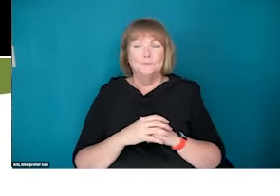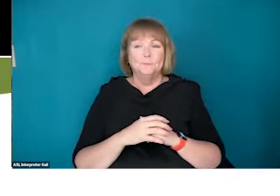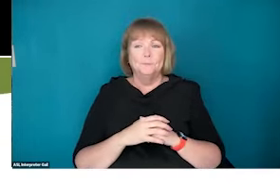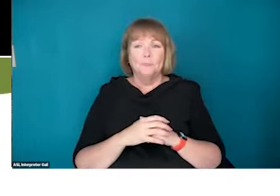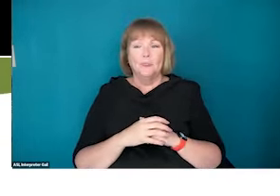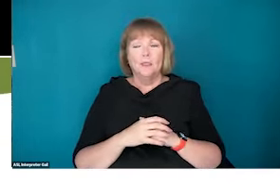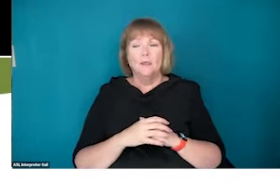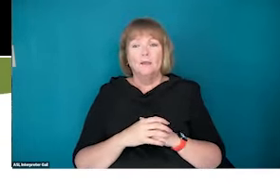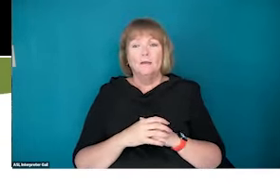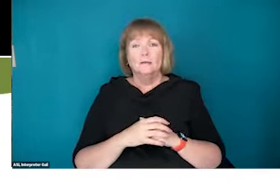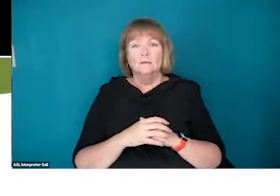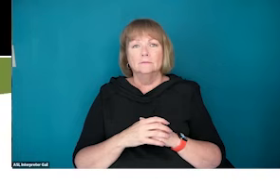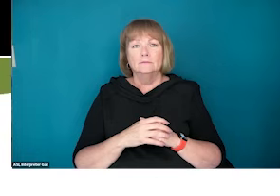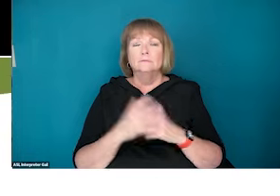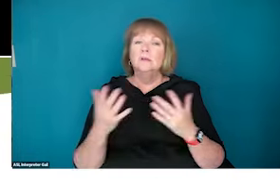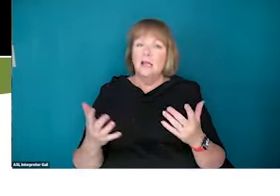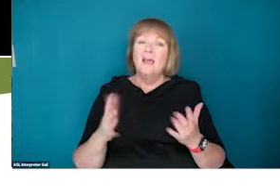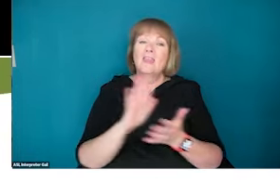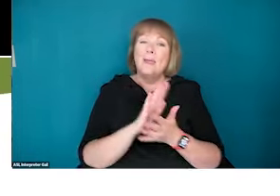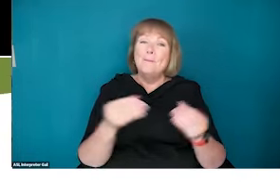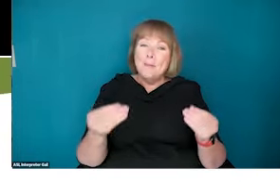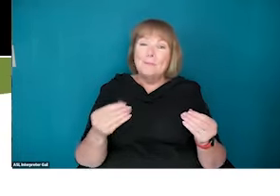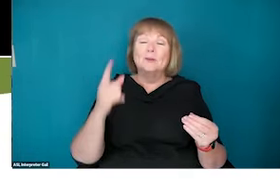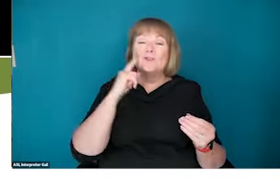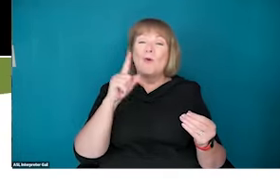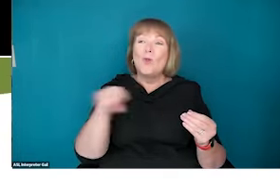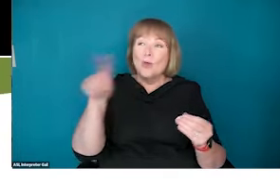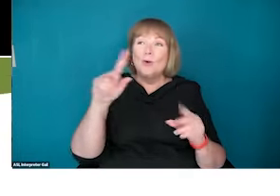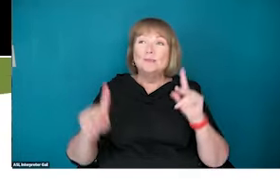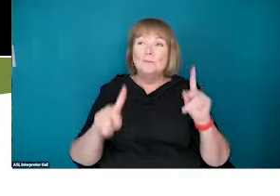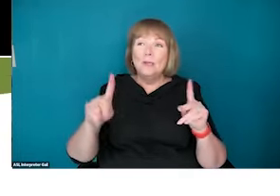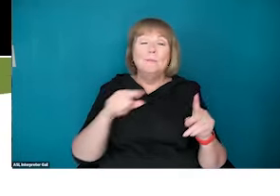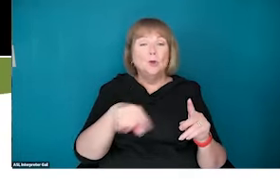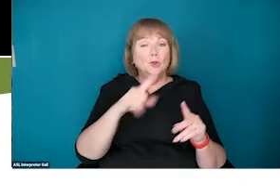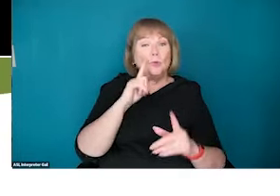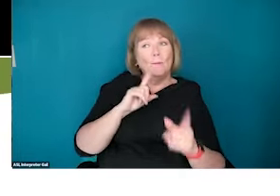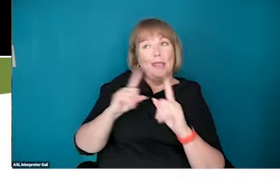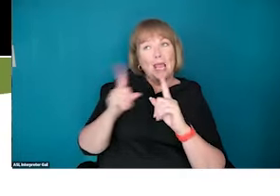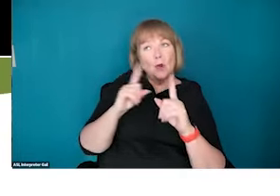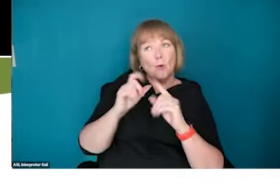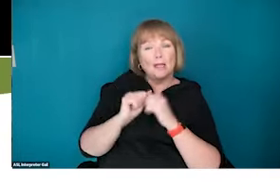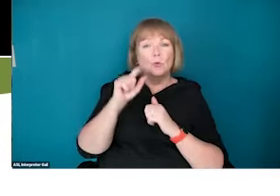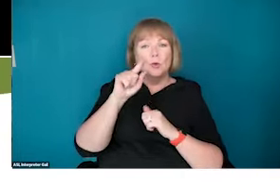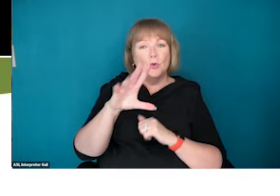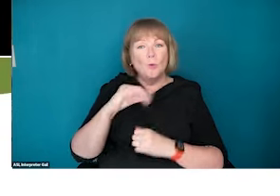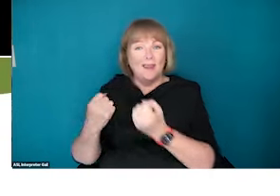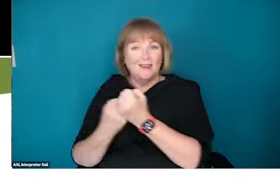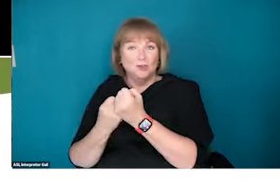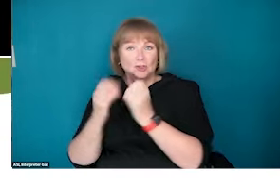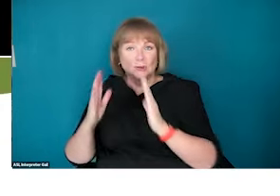interactúan. Y hacerlos y cuando no hay crisis, cuando no hay